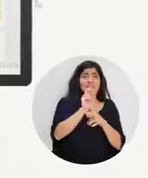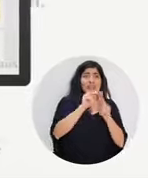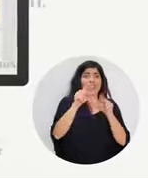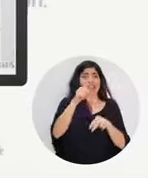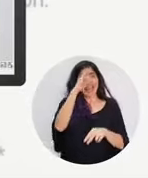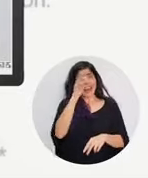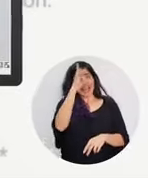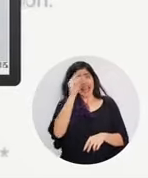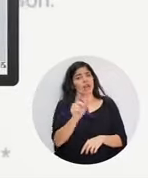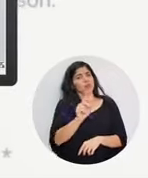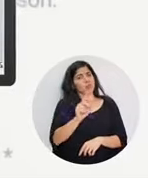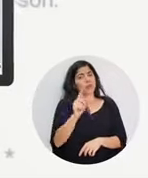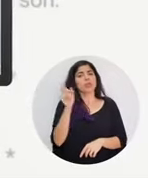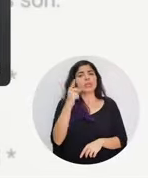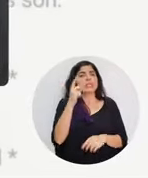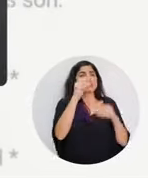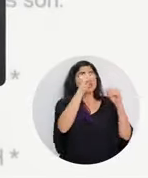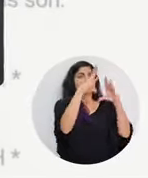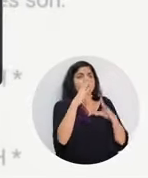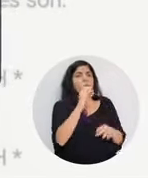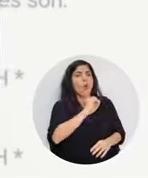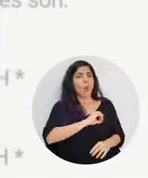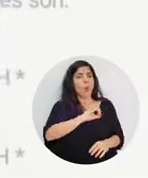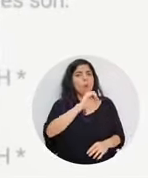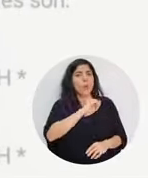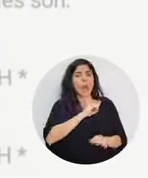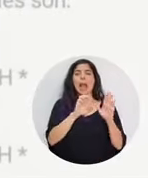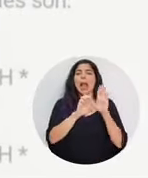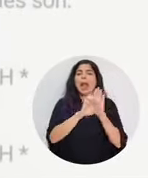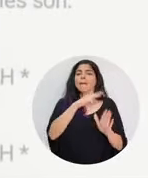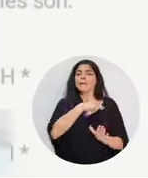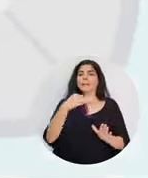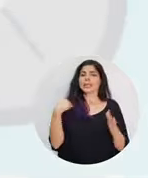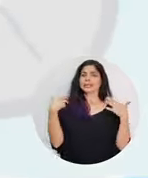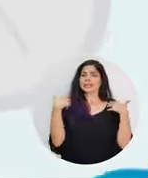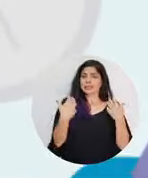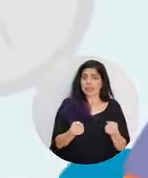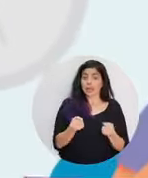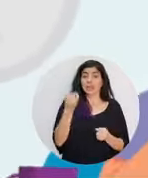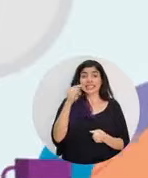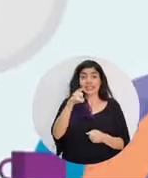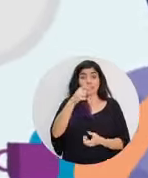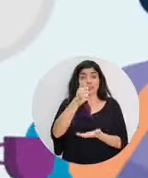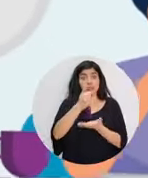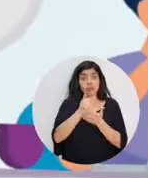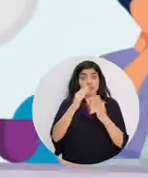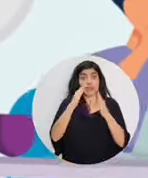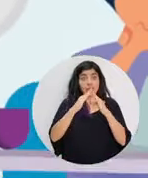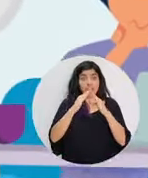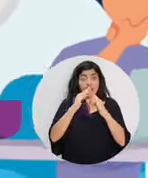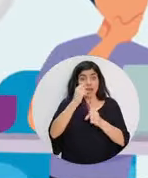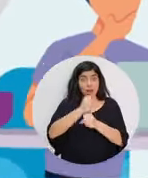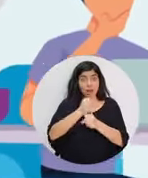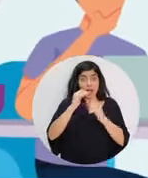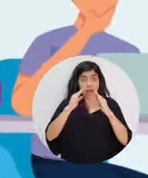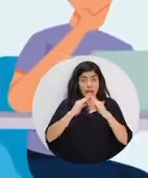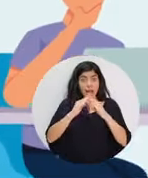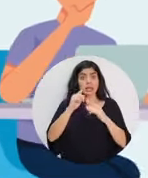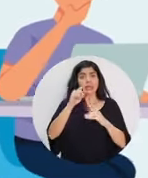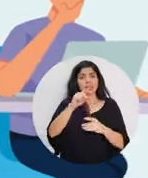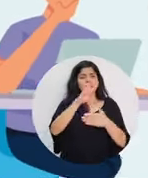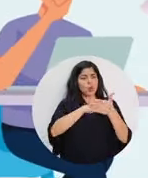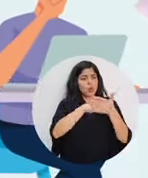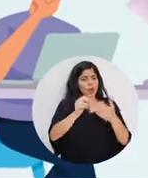televisión e internet. Busque siempre información de fuentes oficiales, como el Ministerio de Salud. Si teletrabaja, establezca un horario y